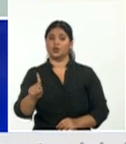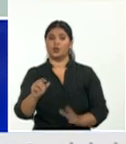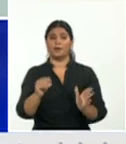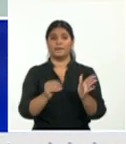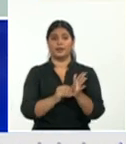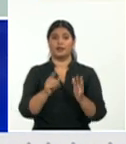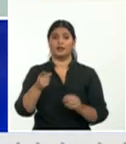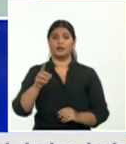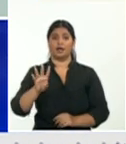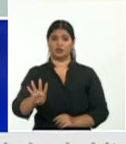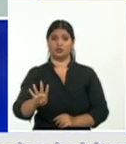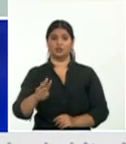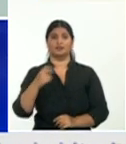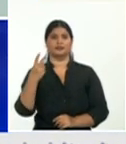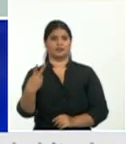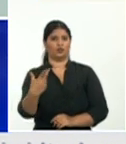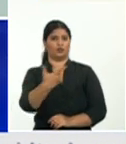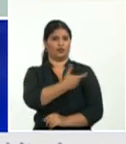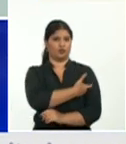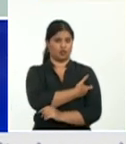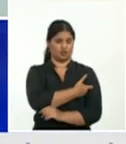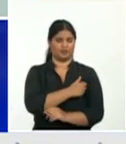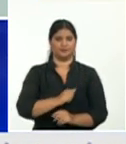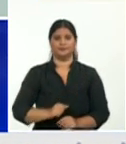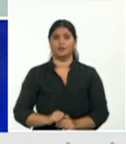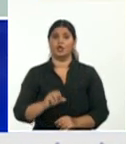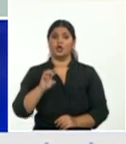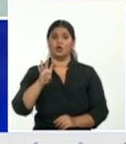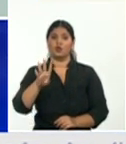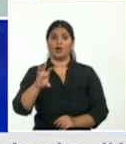981.014 la segunda y